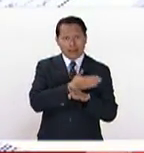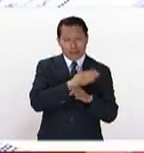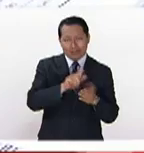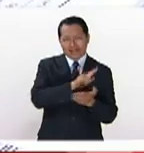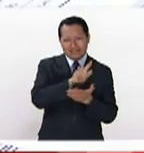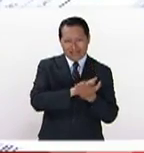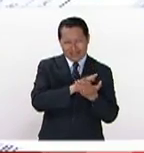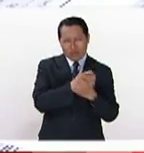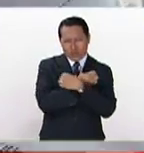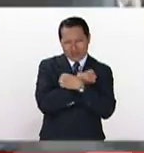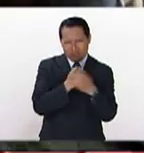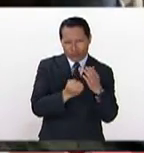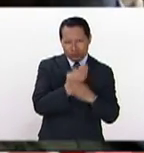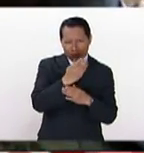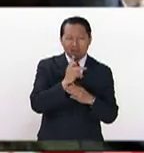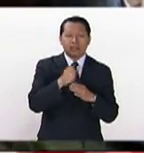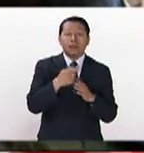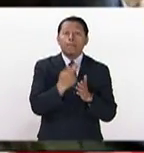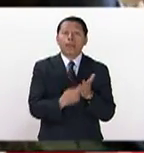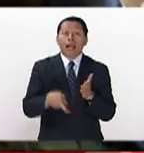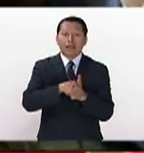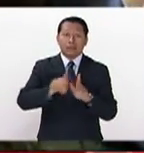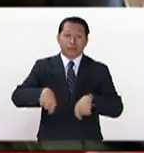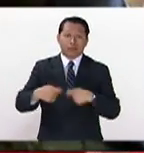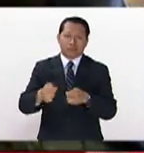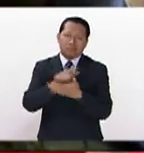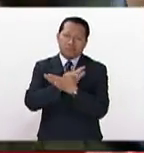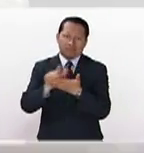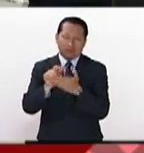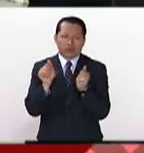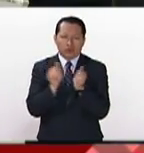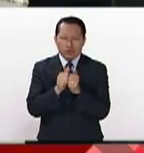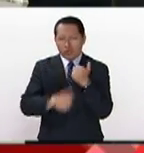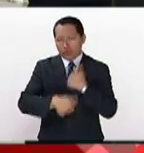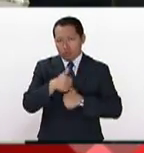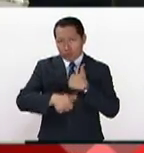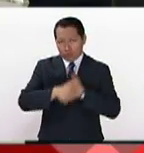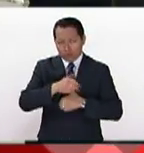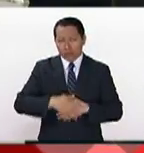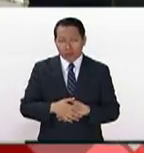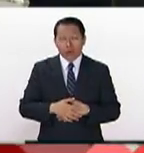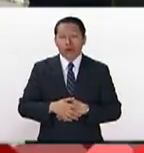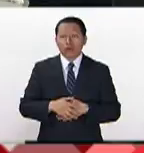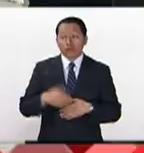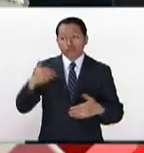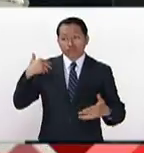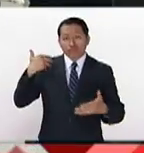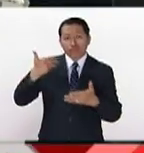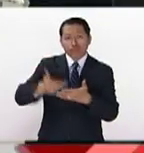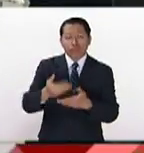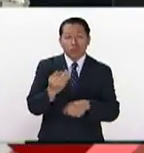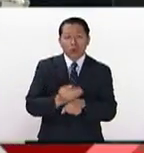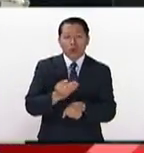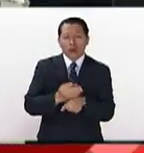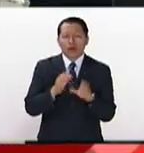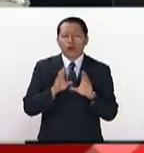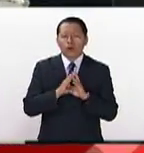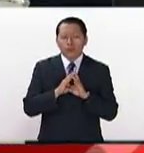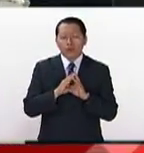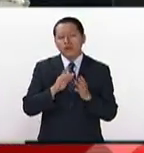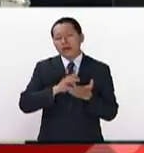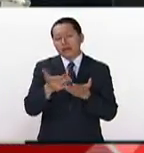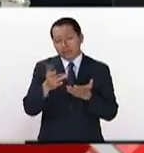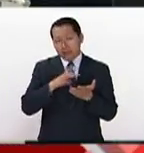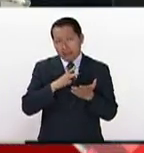reforma, la asignación de plazas es transparente y mediante concurso. Al día de hoy, ya gracias a los componentes